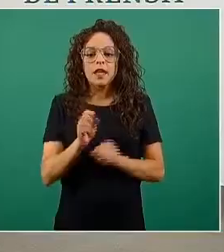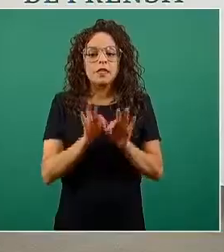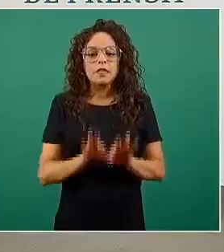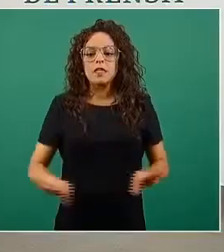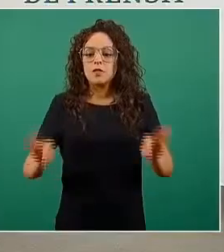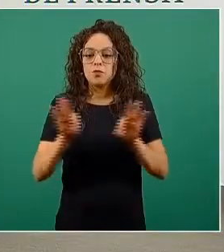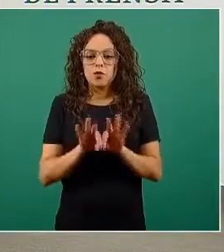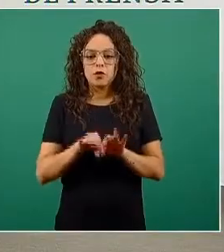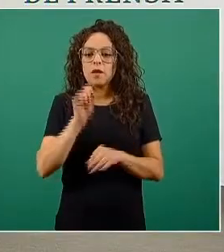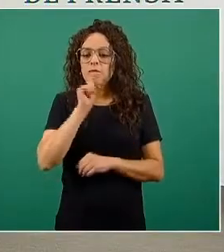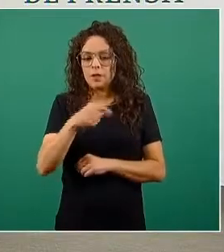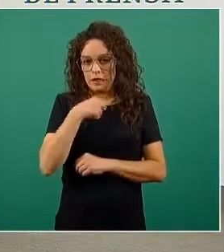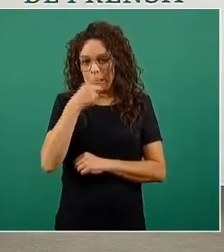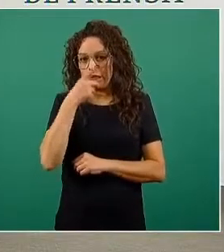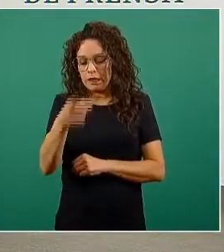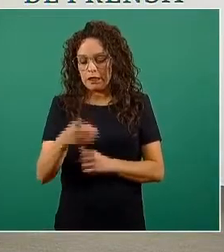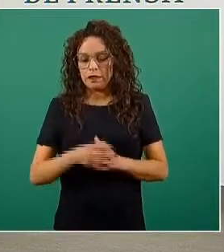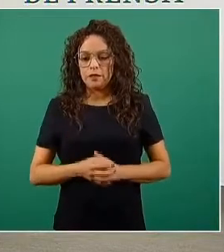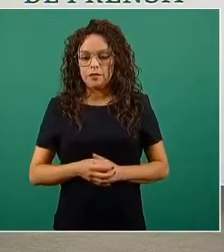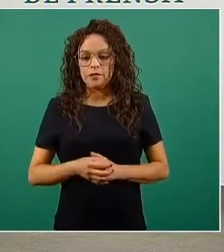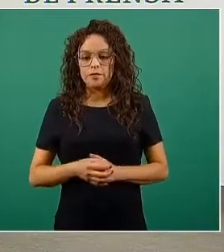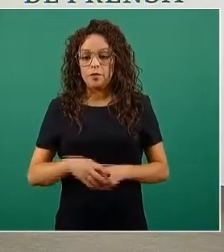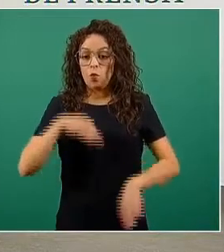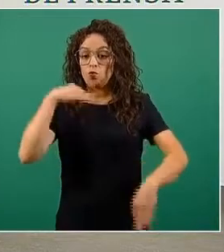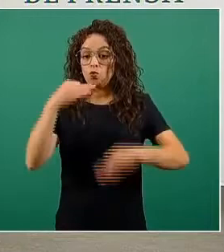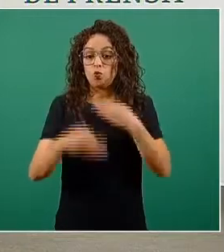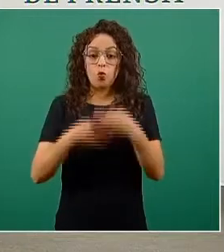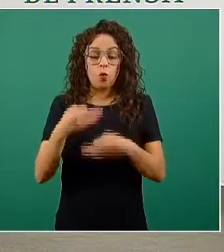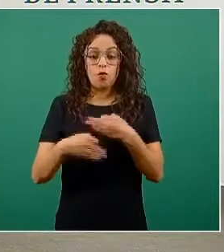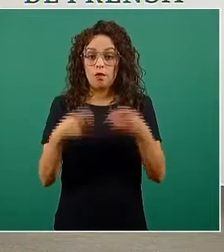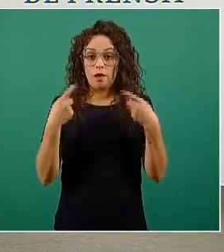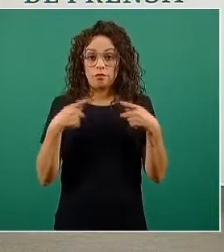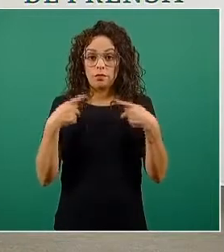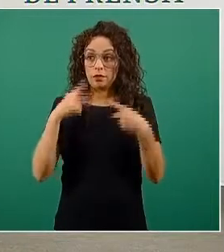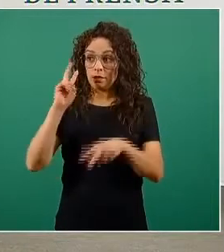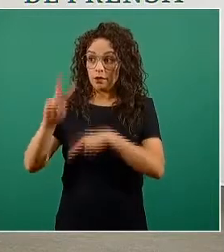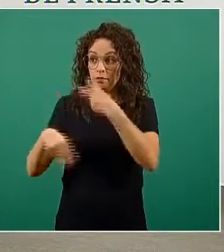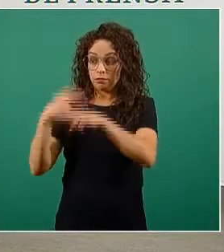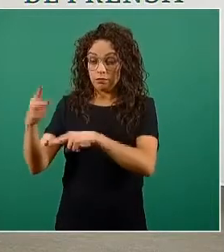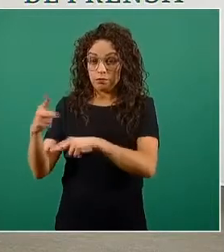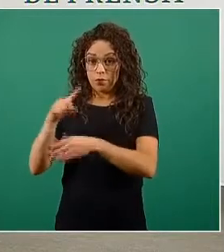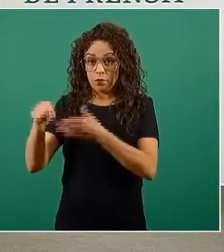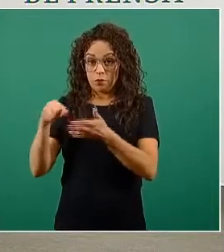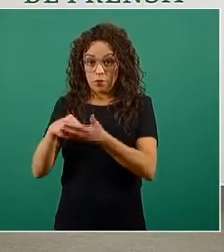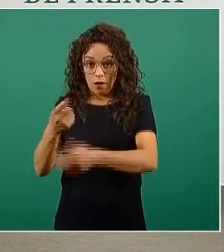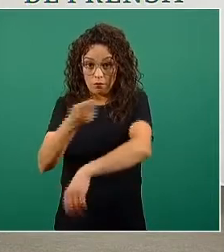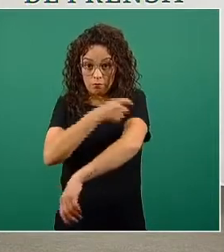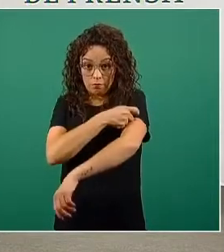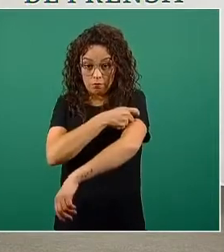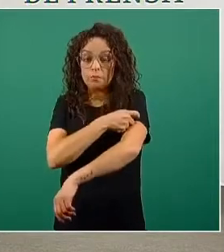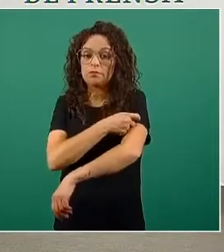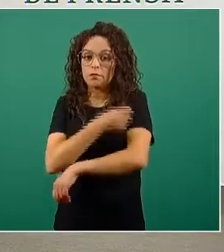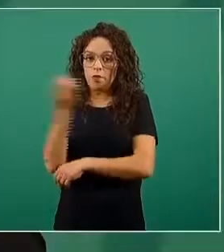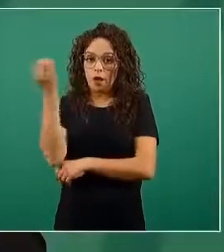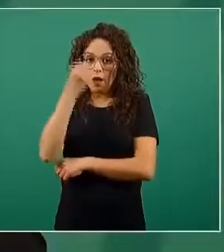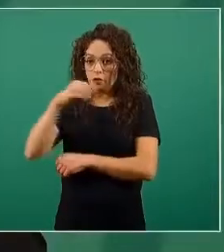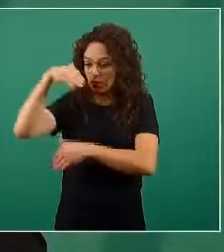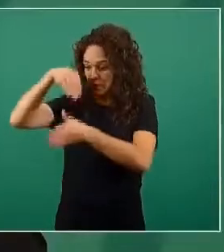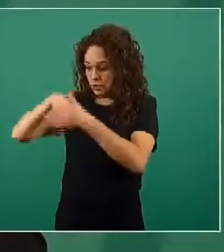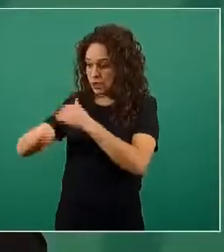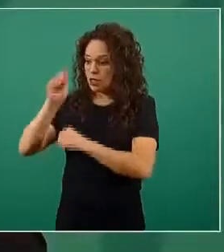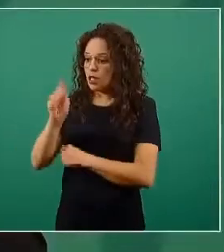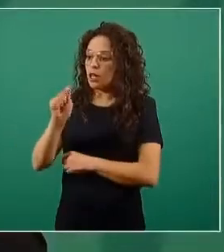quiero recalcarlo, es que toda población que acude al centro de vacunación pasa por un triage de valoración. Es